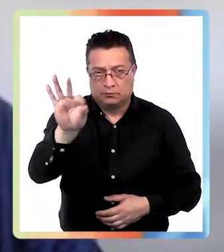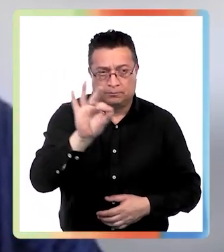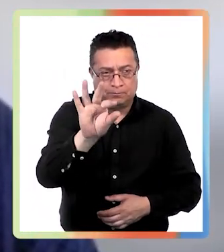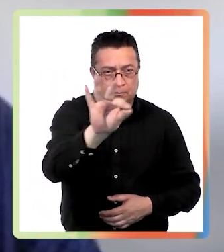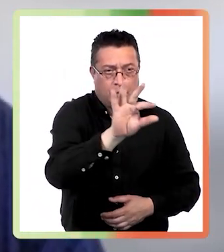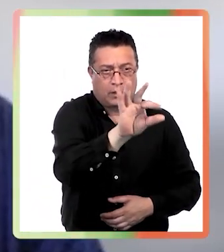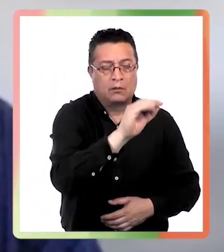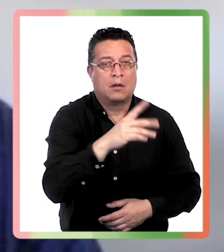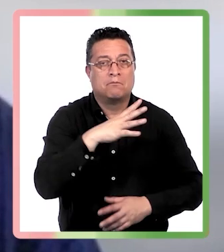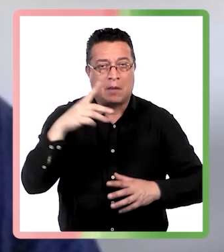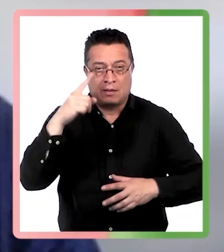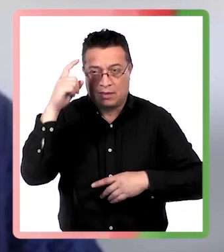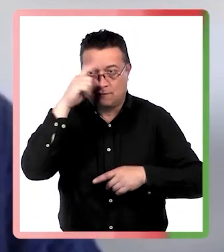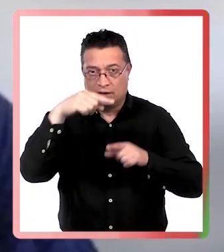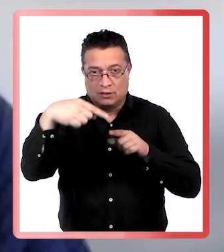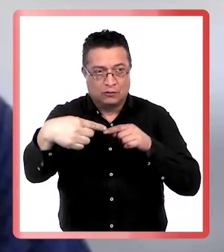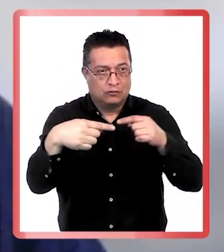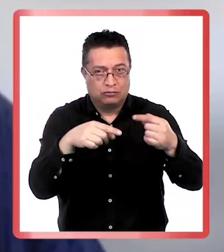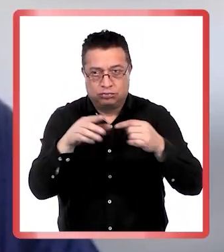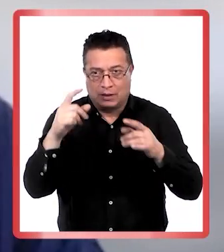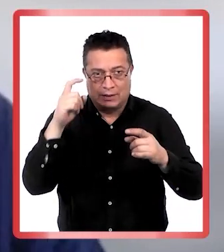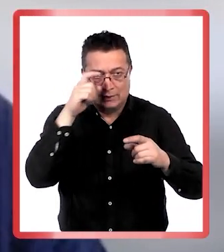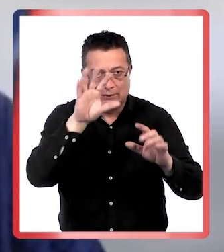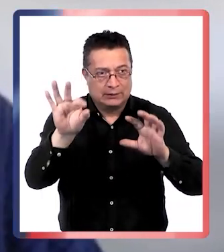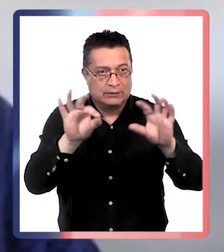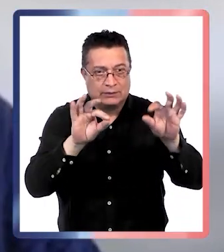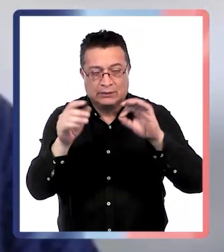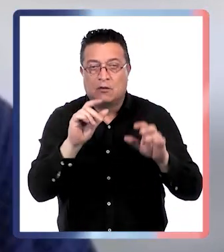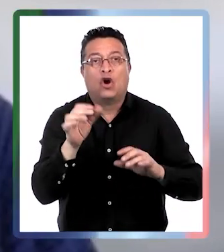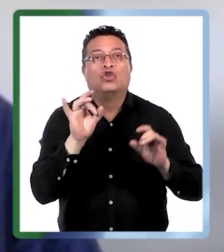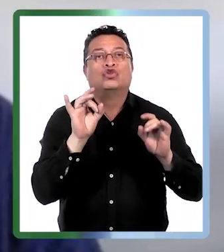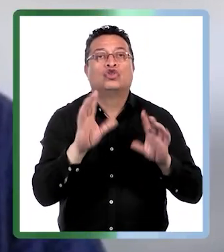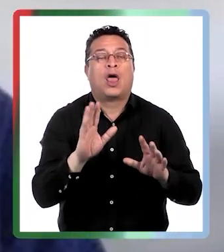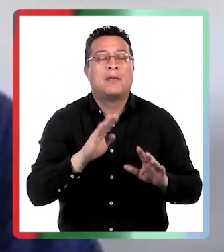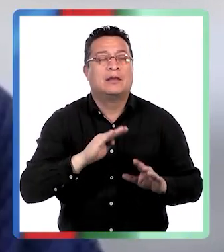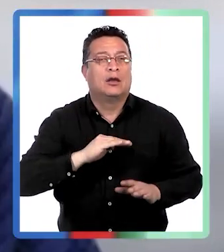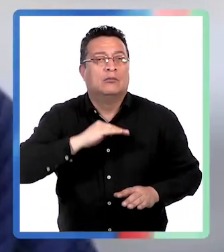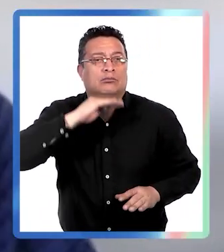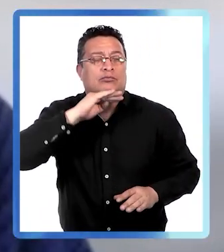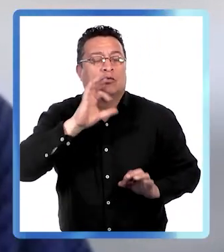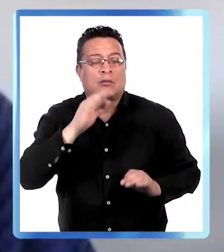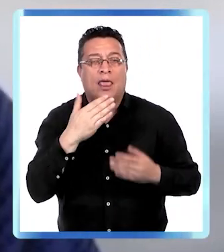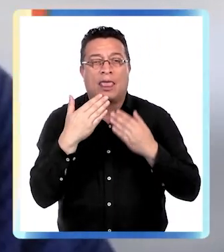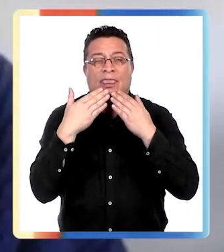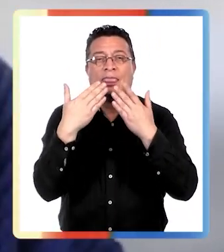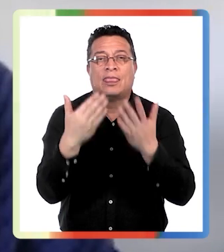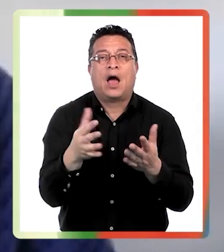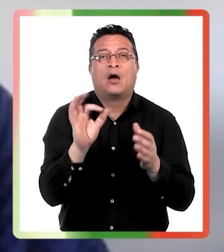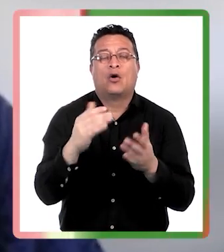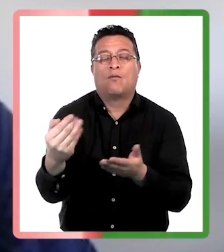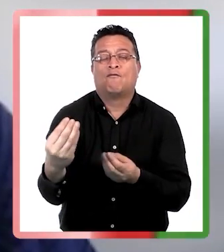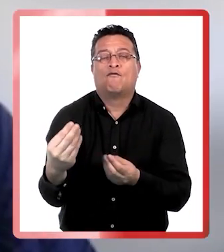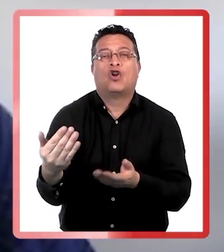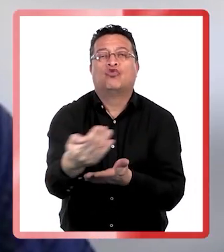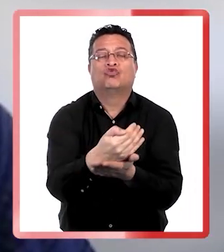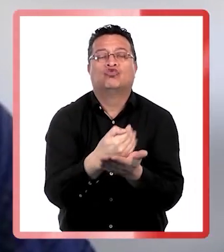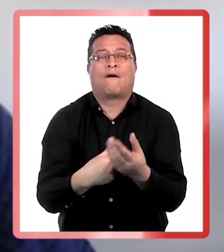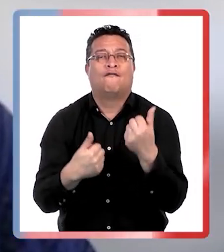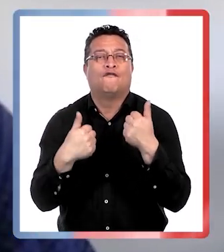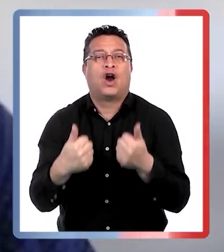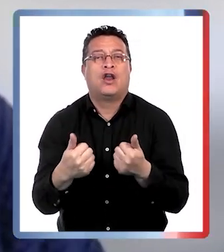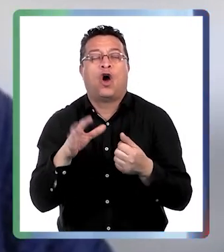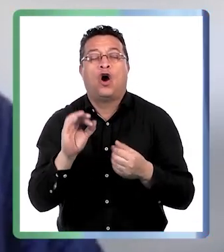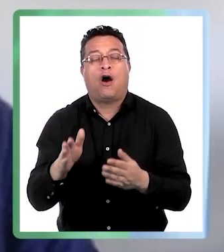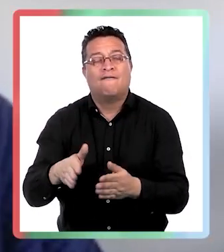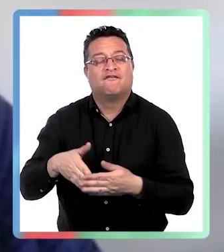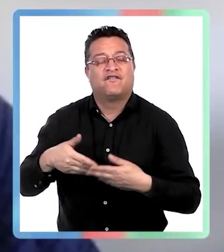talento se vuelve cada vez mucho más dura entre ellas y por lo tanto no basta solo con ofrecer un buen salario